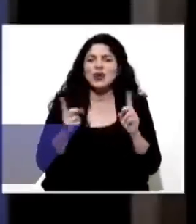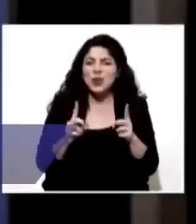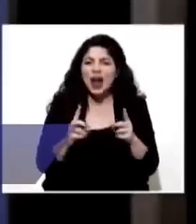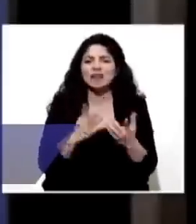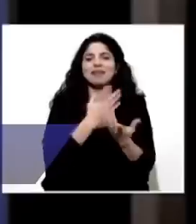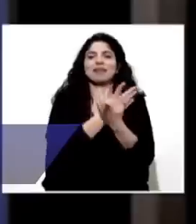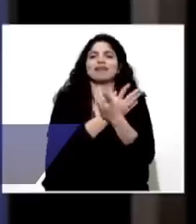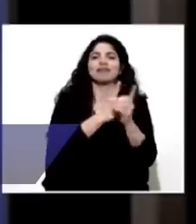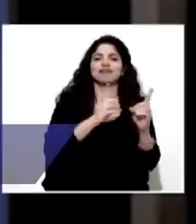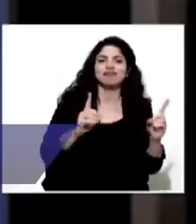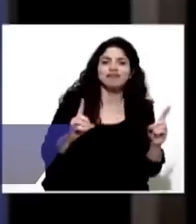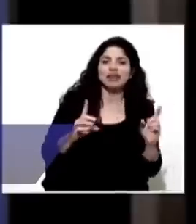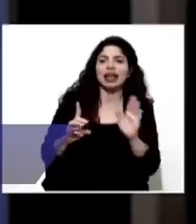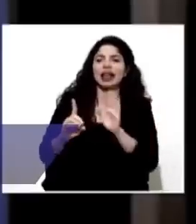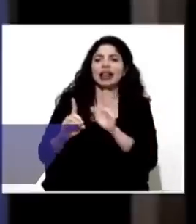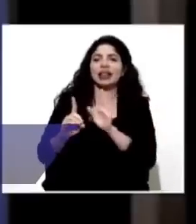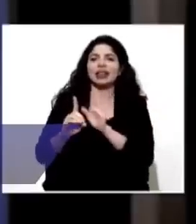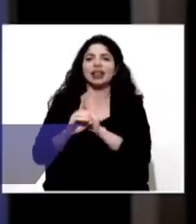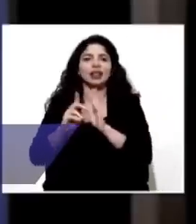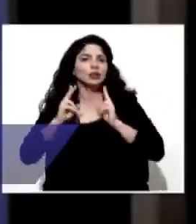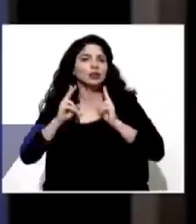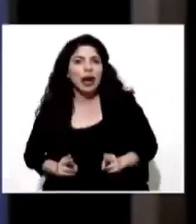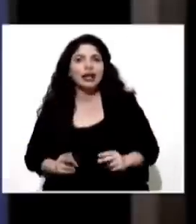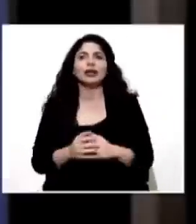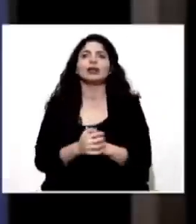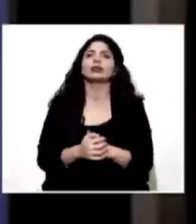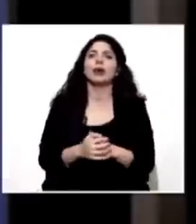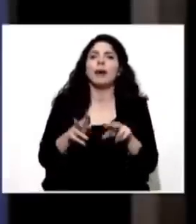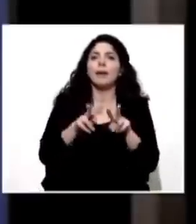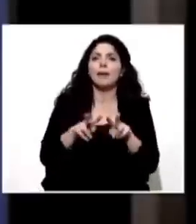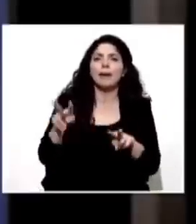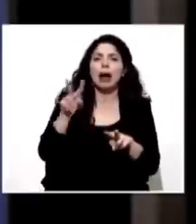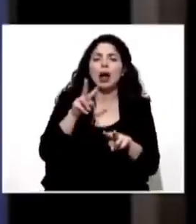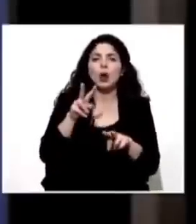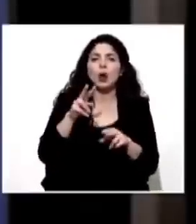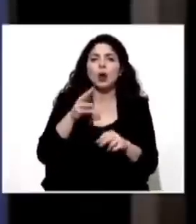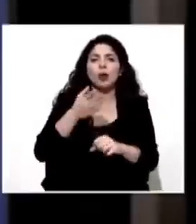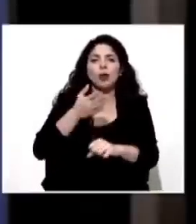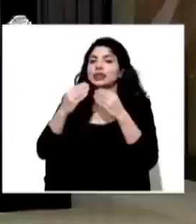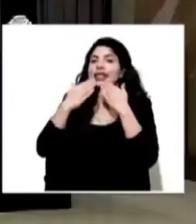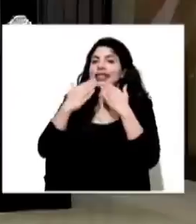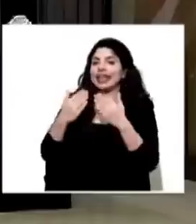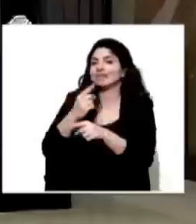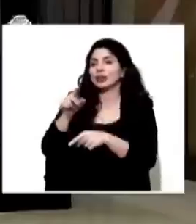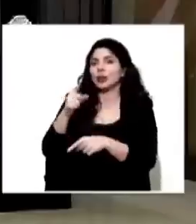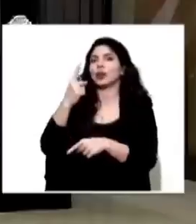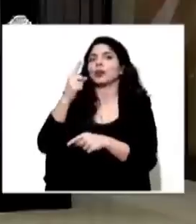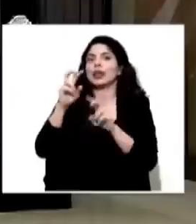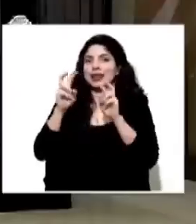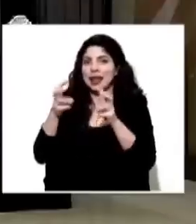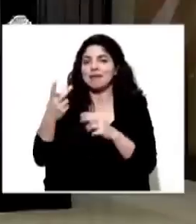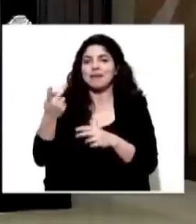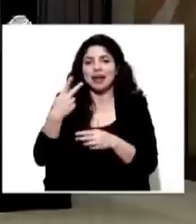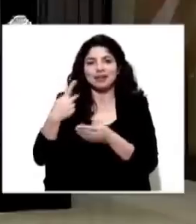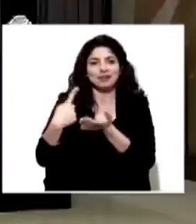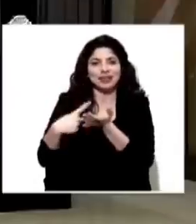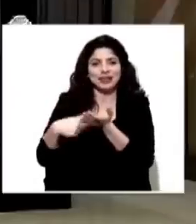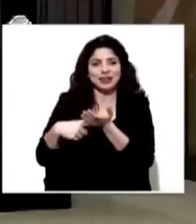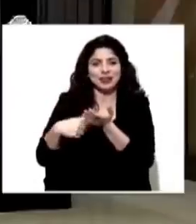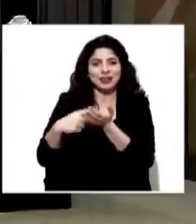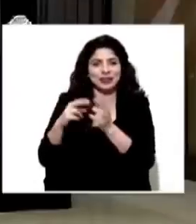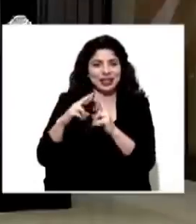los valores de los derechos humanos, los valores del progreso enfocado en las